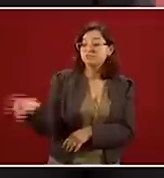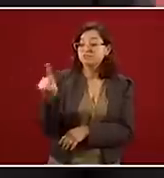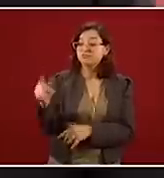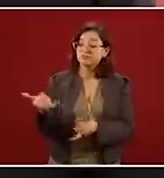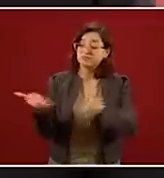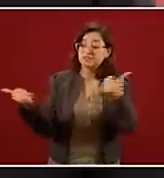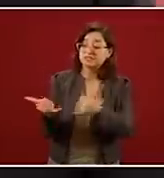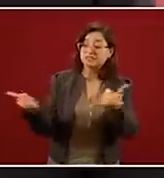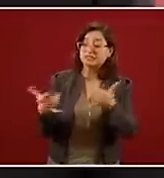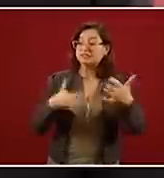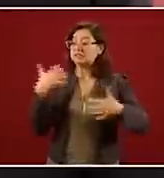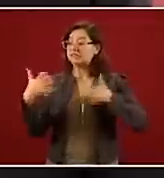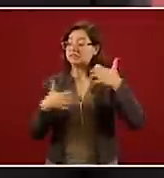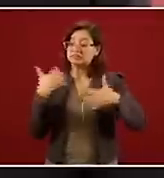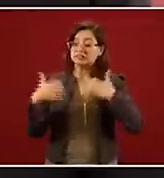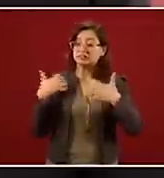alborotadores, agitadores,